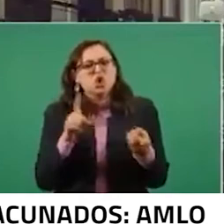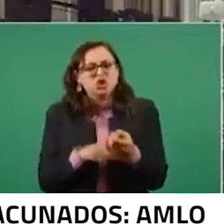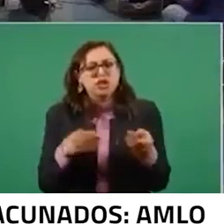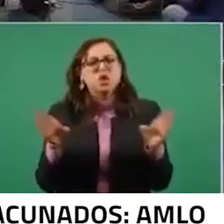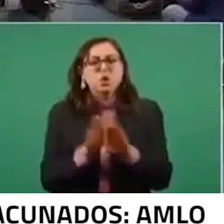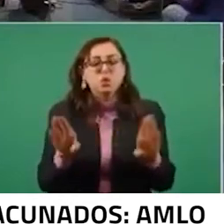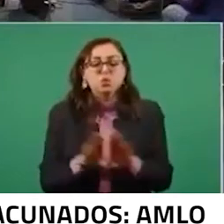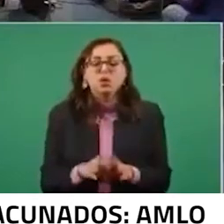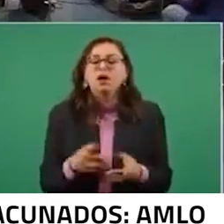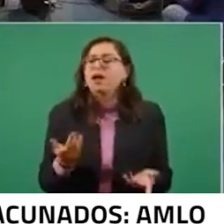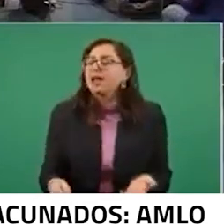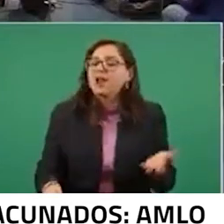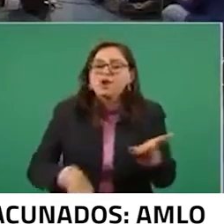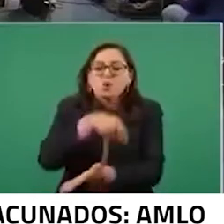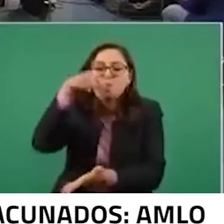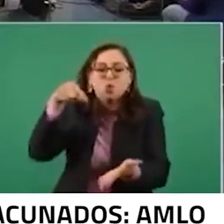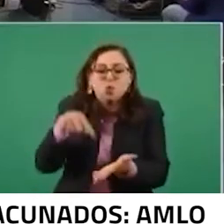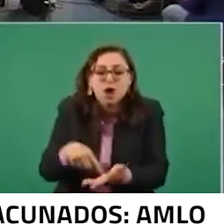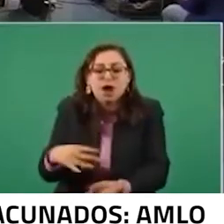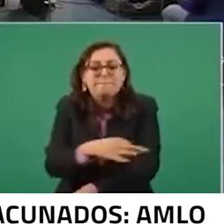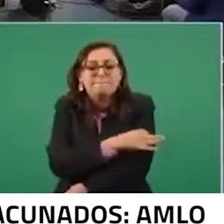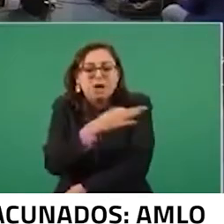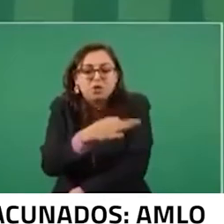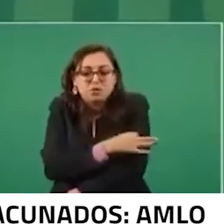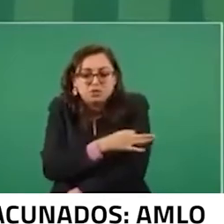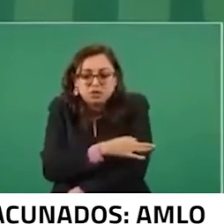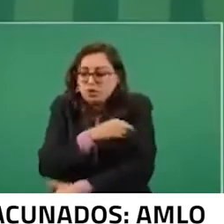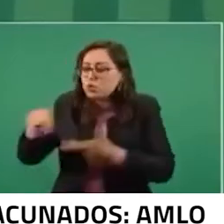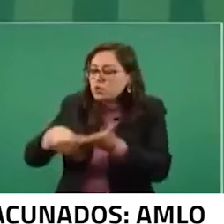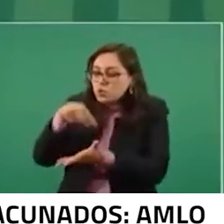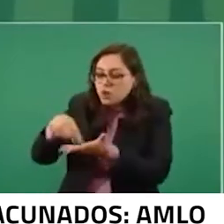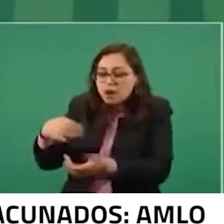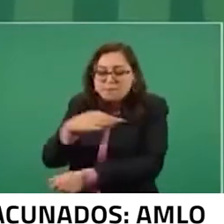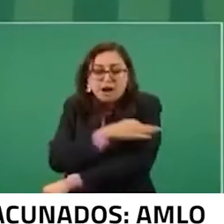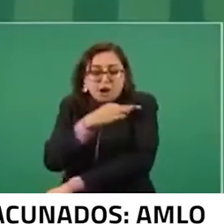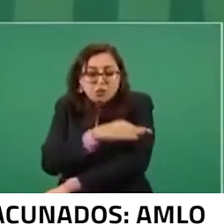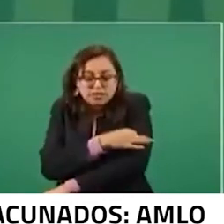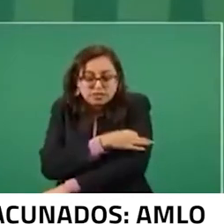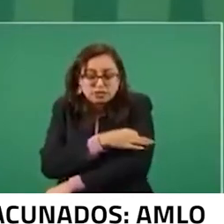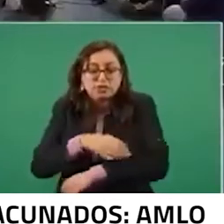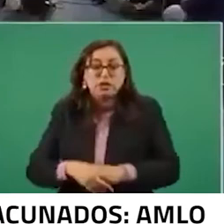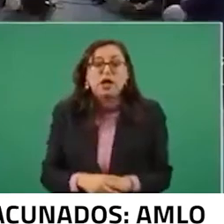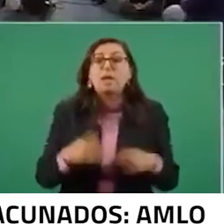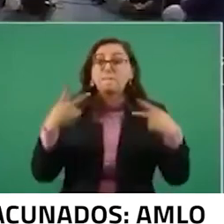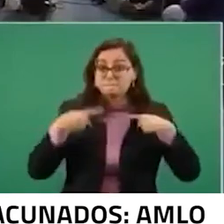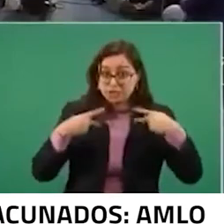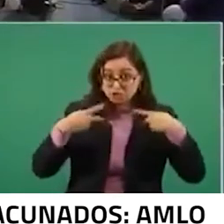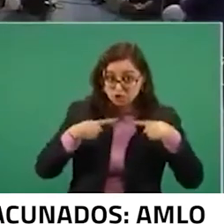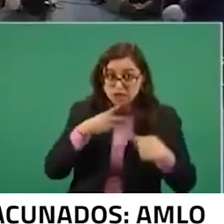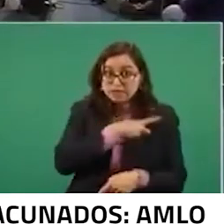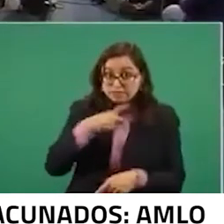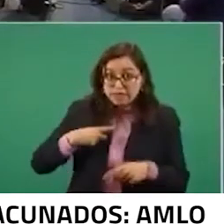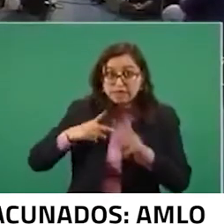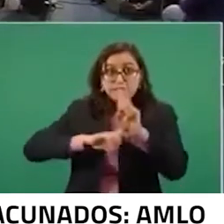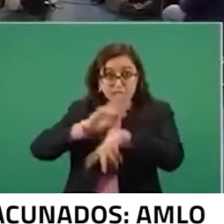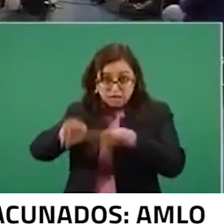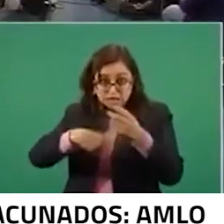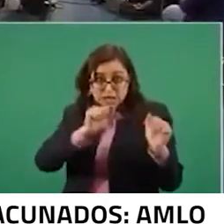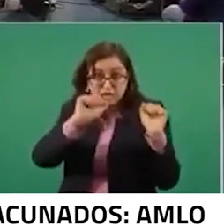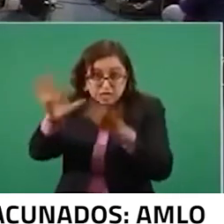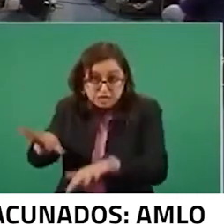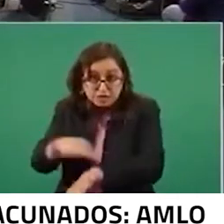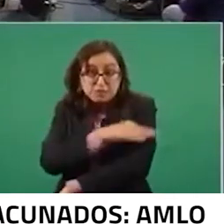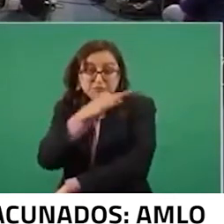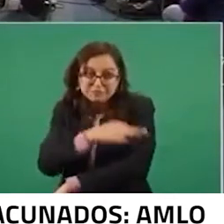contactar No, en el centro de vacunación. O sea, estos adultos van a tener que ir a estos Sí, tienen que ir. En el